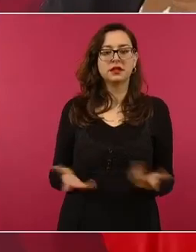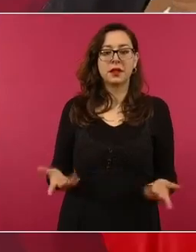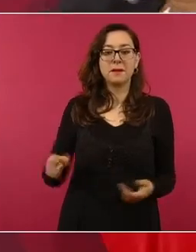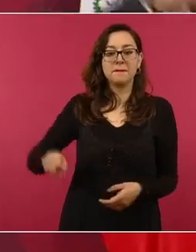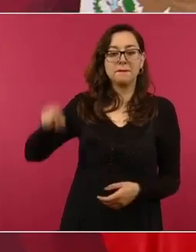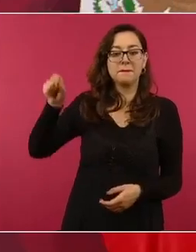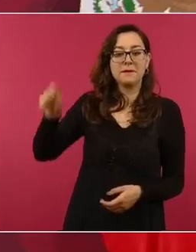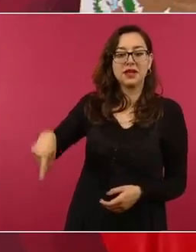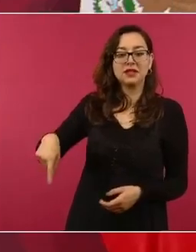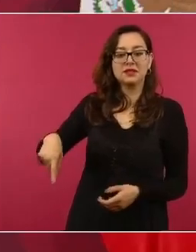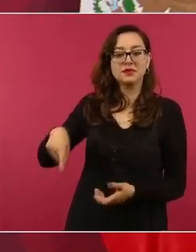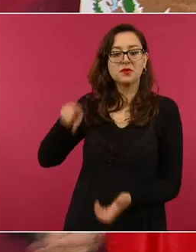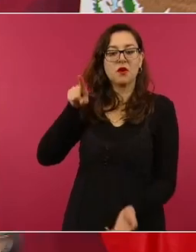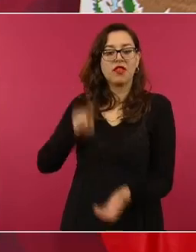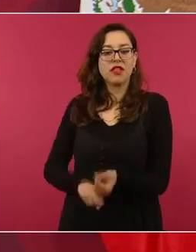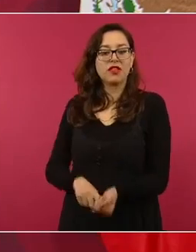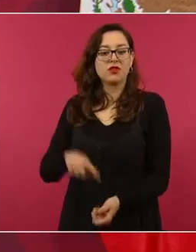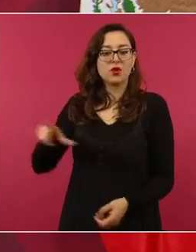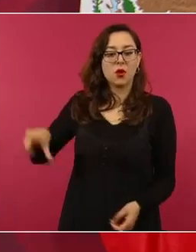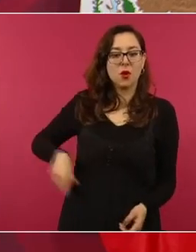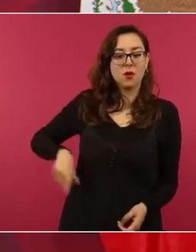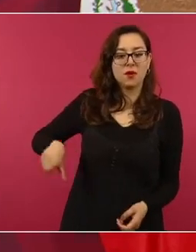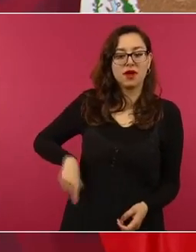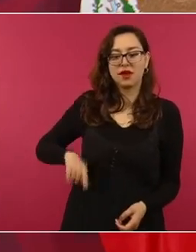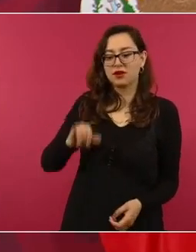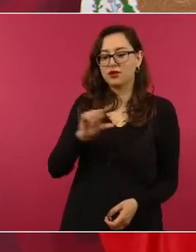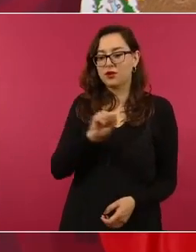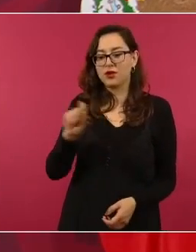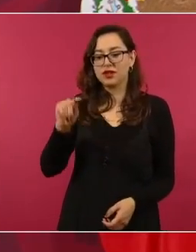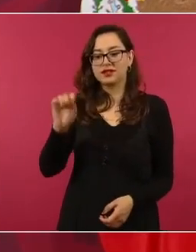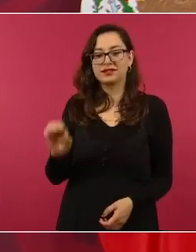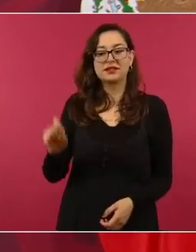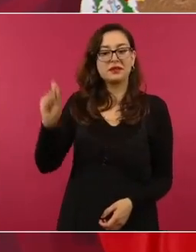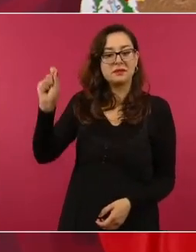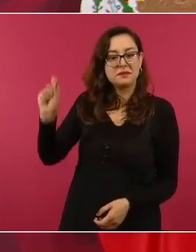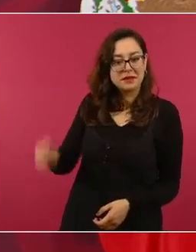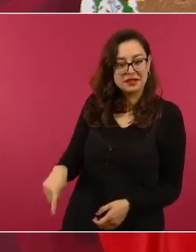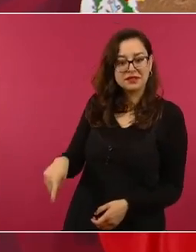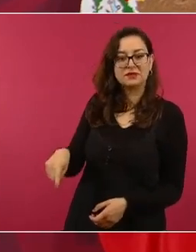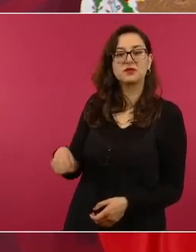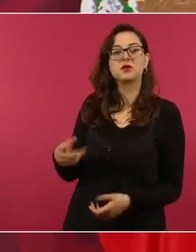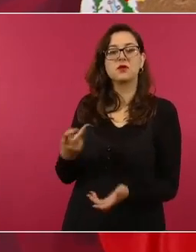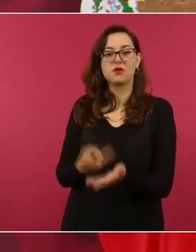políticos o funcionarios del ISSSTE.